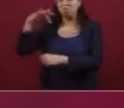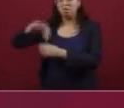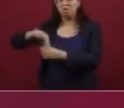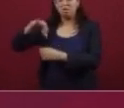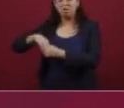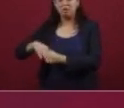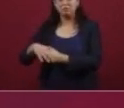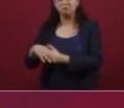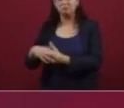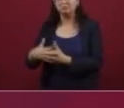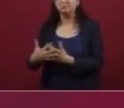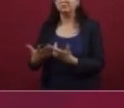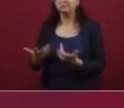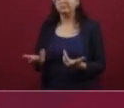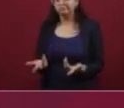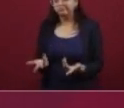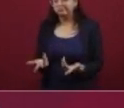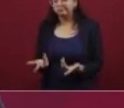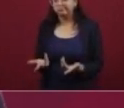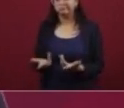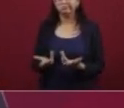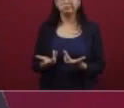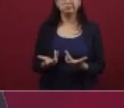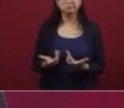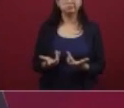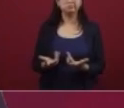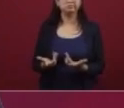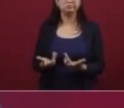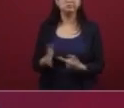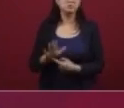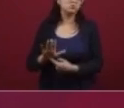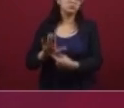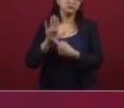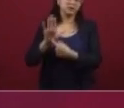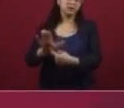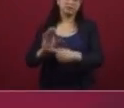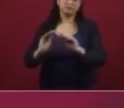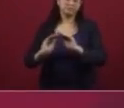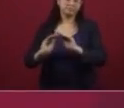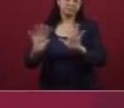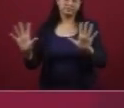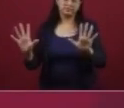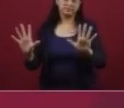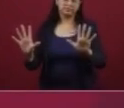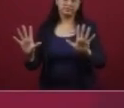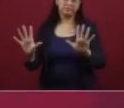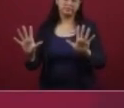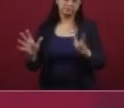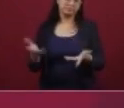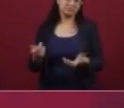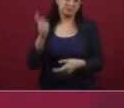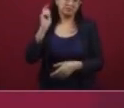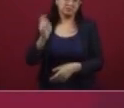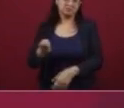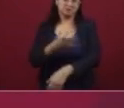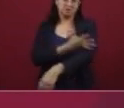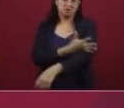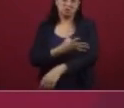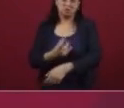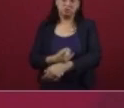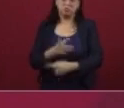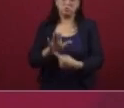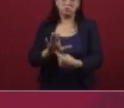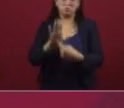de Seguridad y Protección Ciudadana, dio un informe en el que expone que el pasado 31 de octubre se tuvo interacción en Twitter con los hashtags prensa